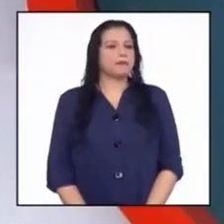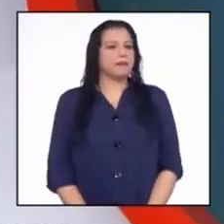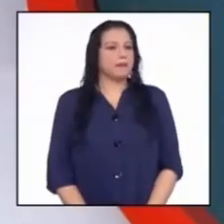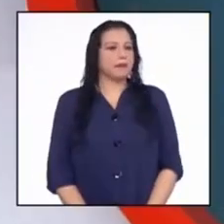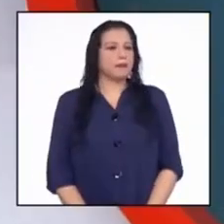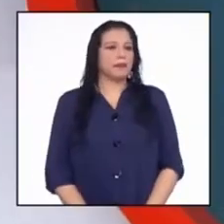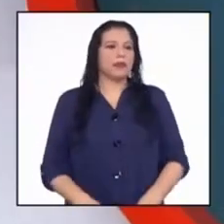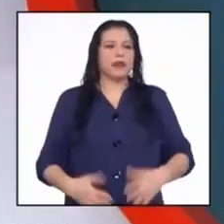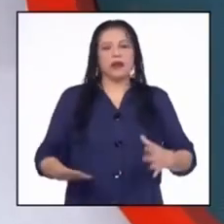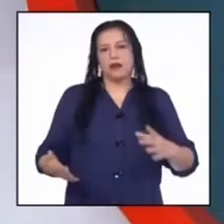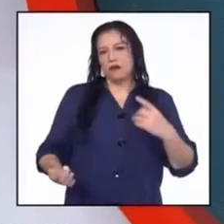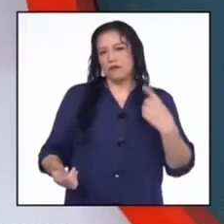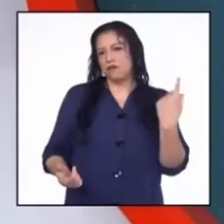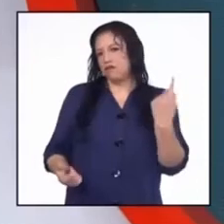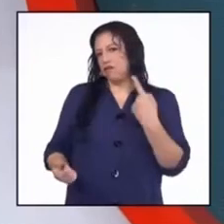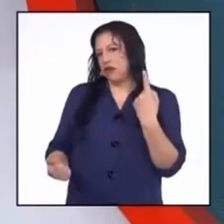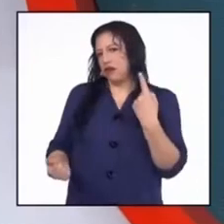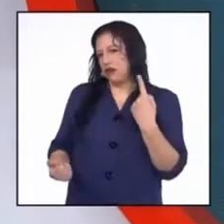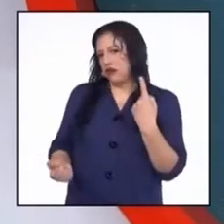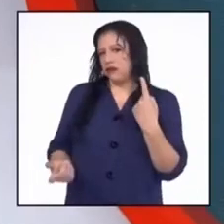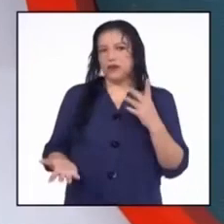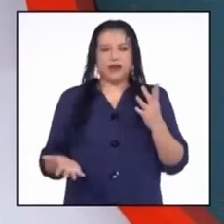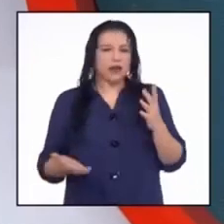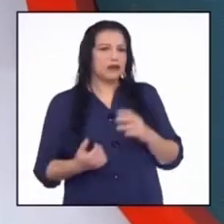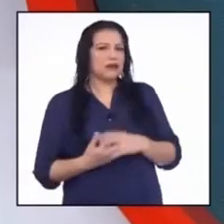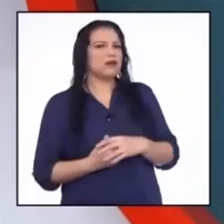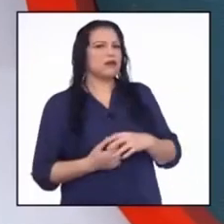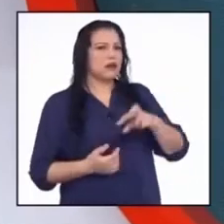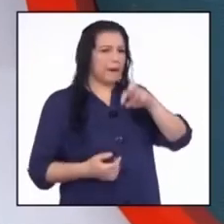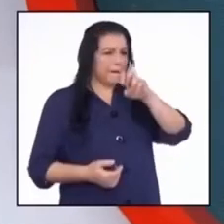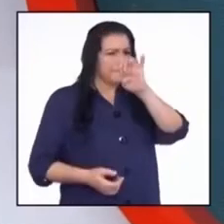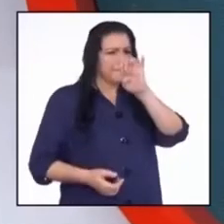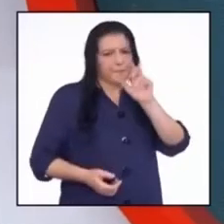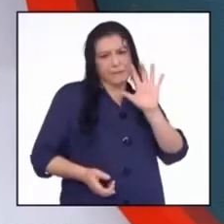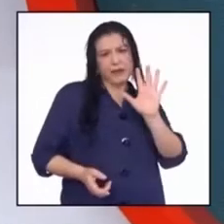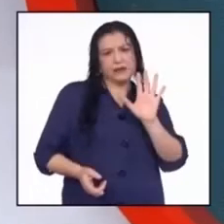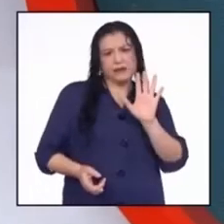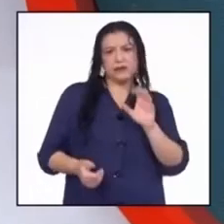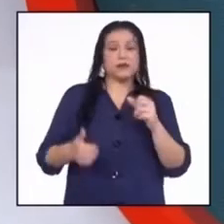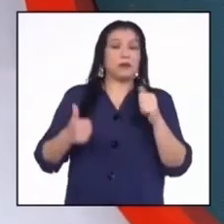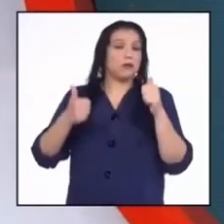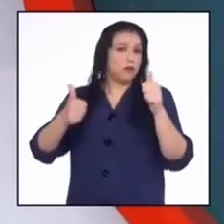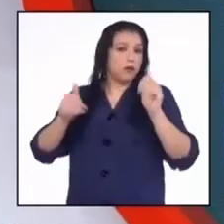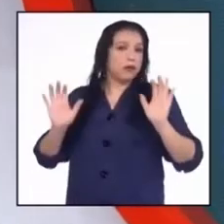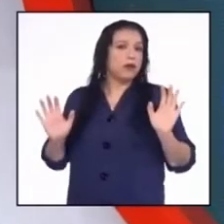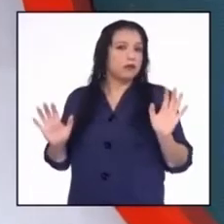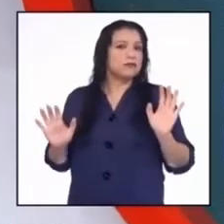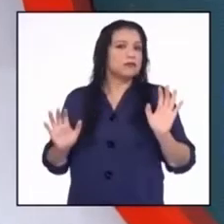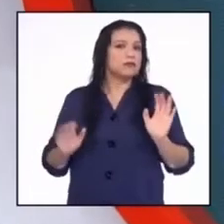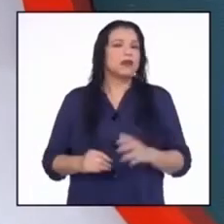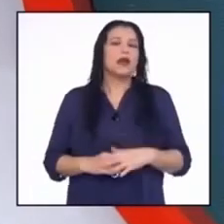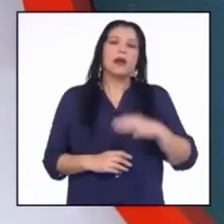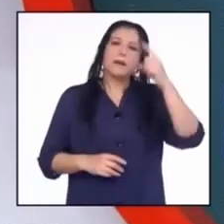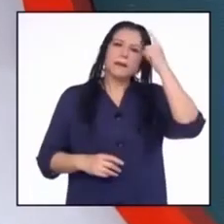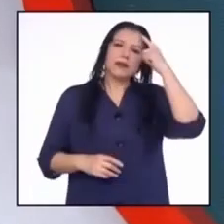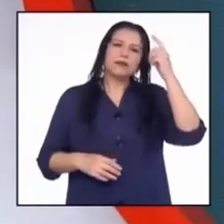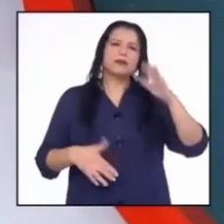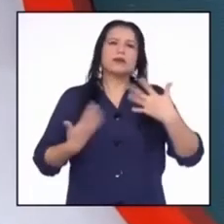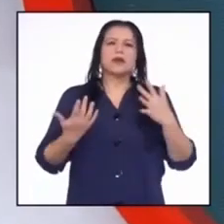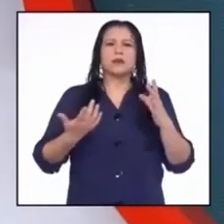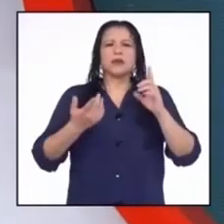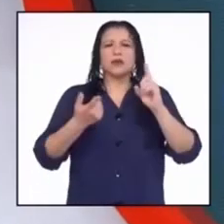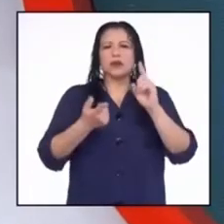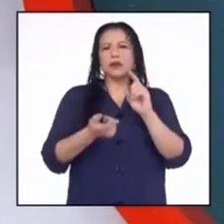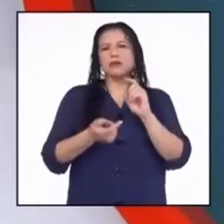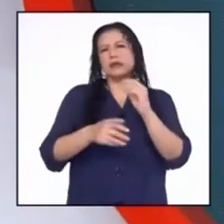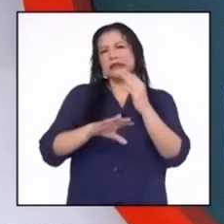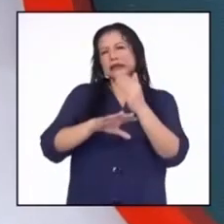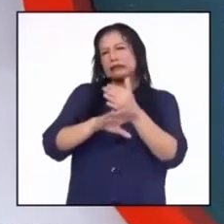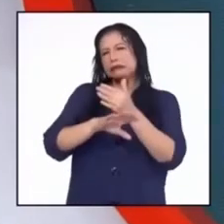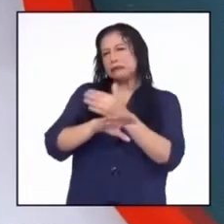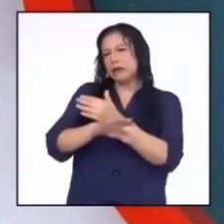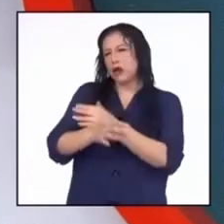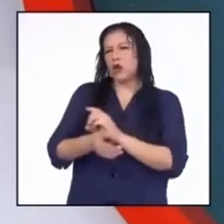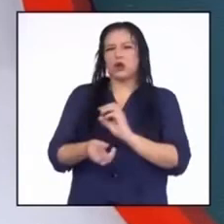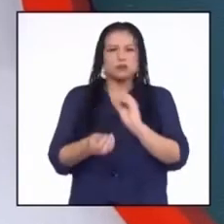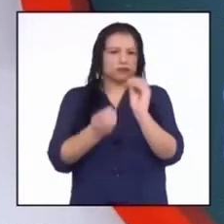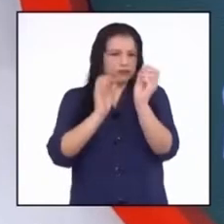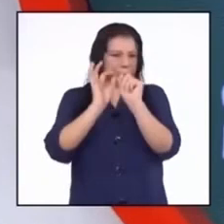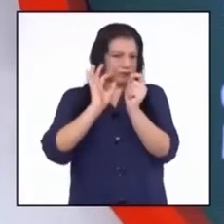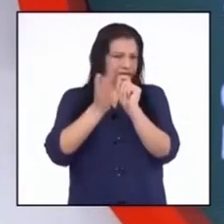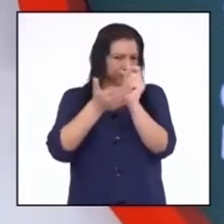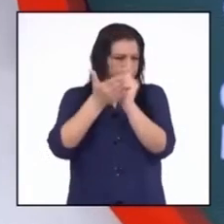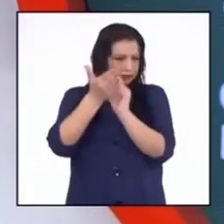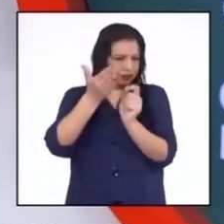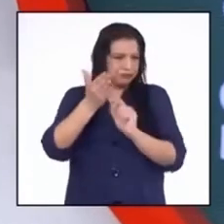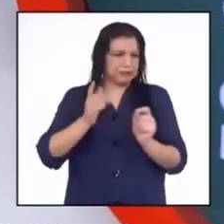Pero en general, salvo la cita de María Piz, que creo que está bien, pienso que podría haber tenido una mejor redacción. Espero